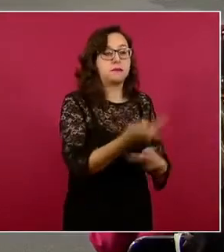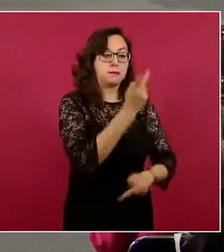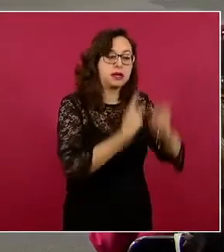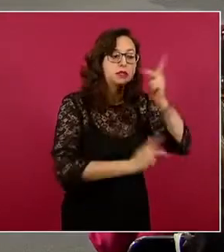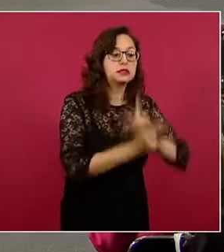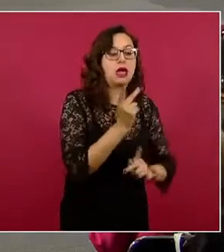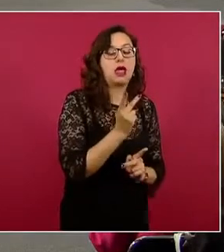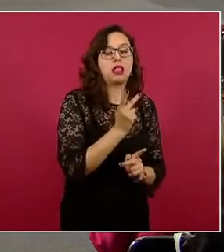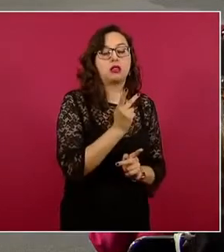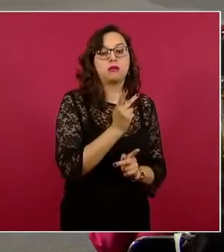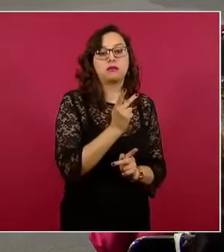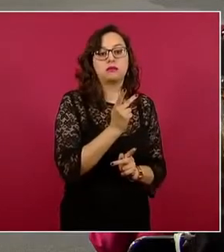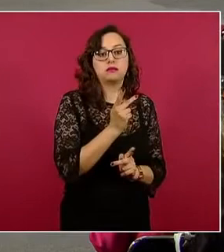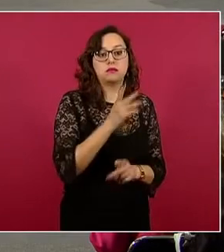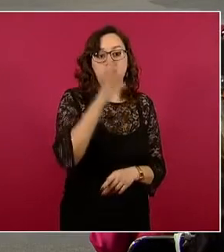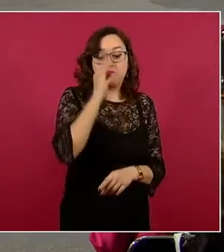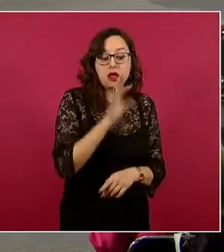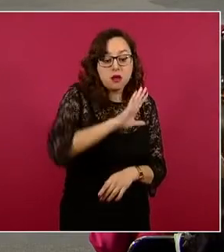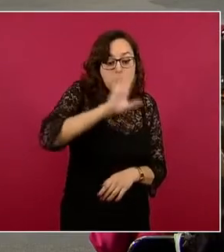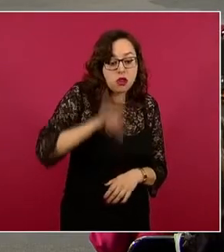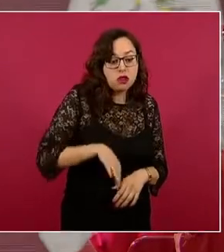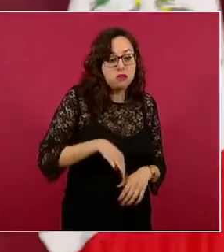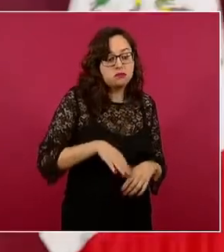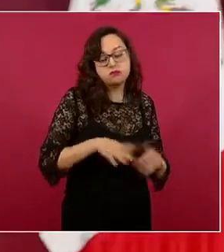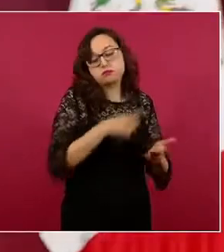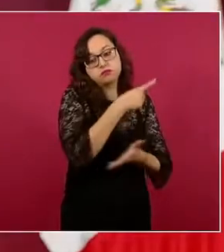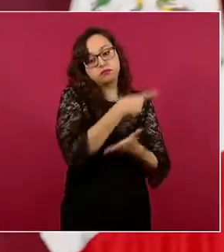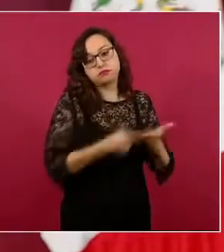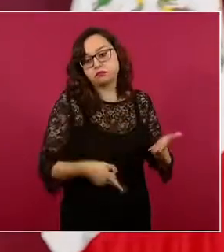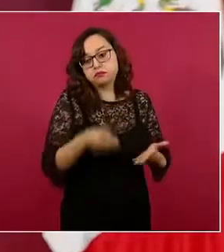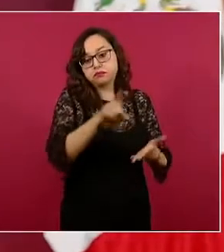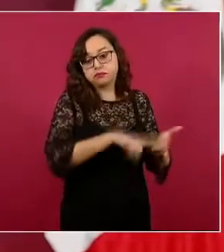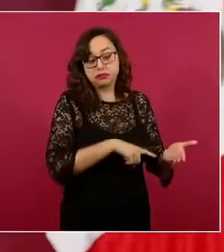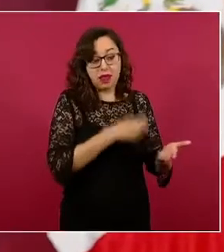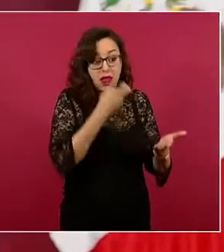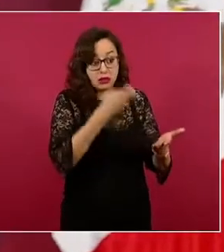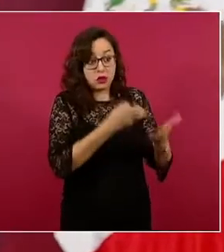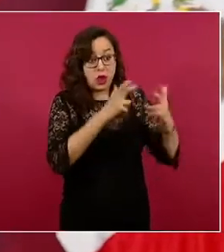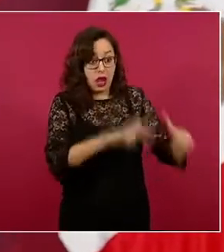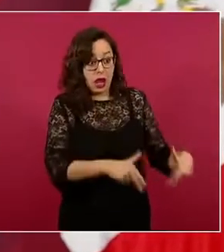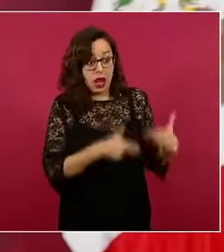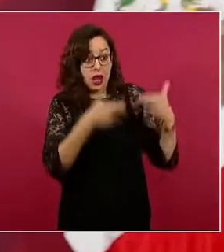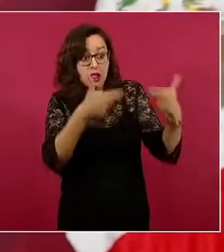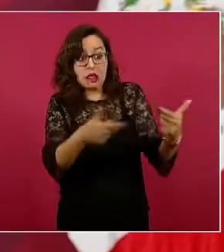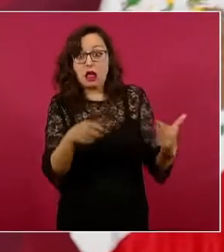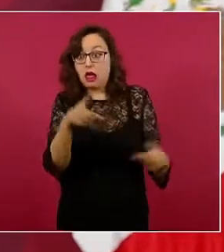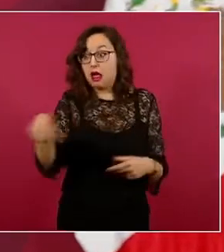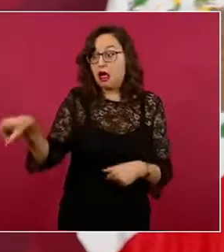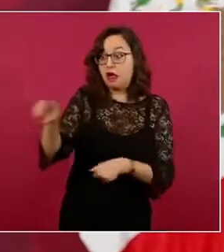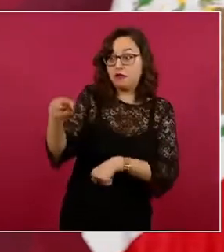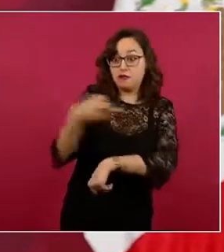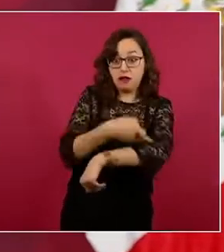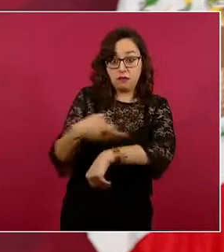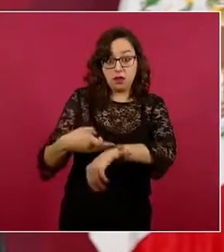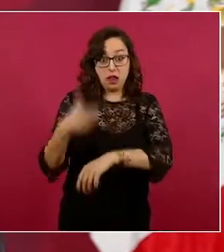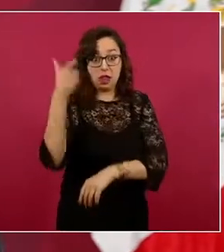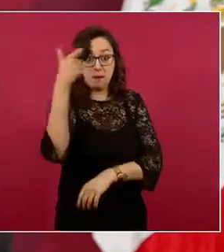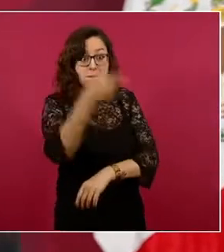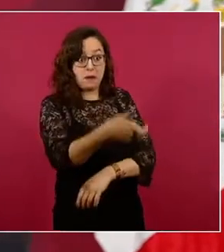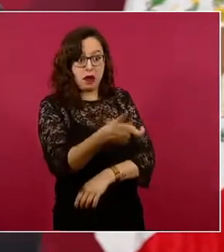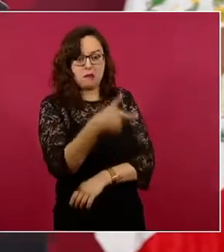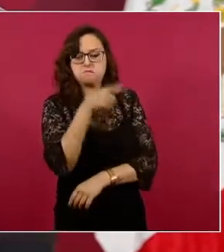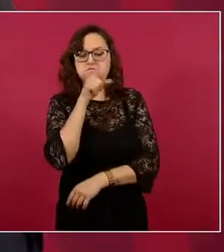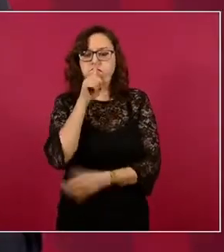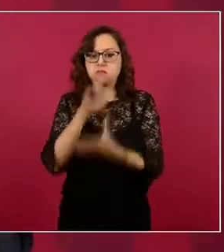fallecimiento, ya se cancela. No las va a tener que pagar Beatriz ni